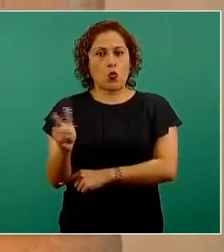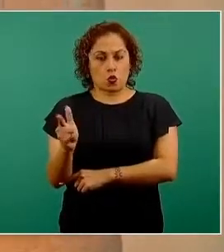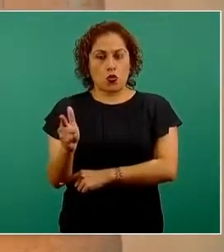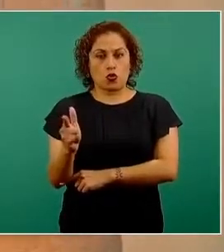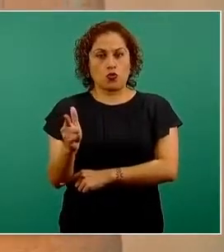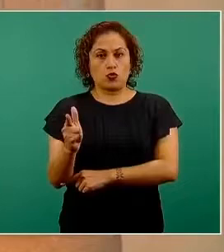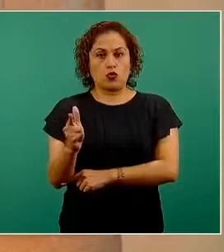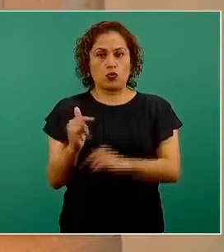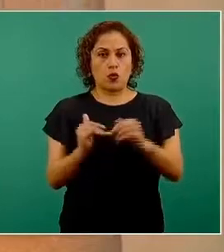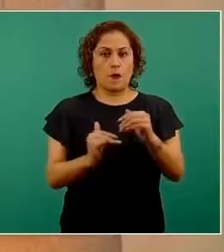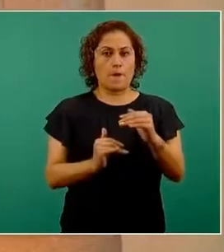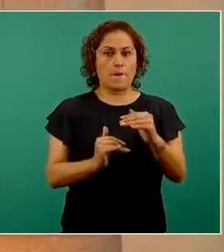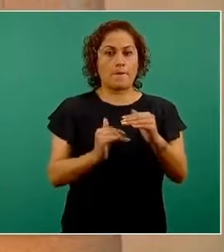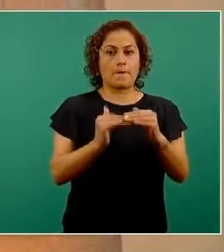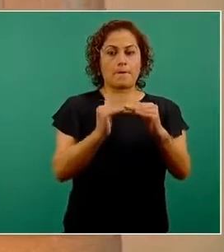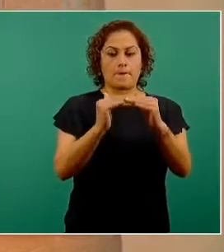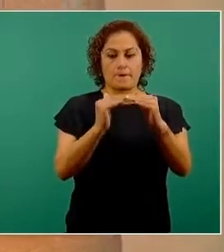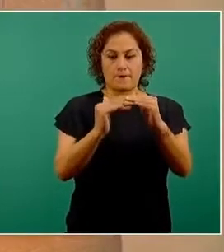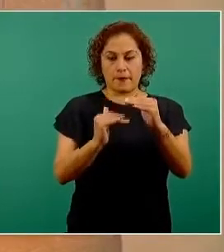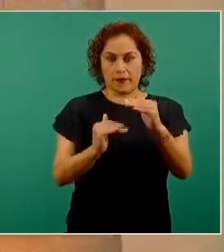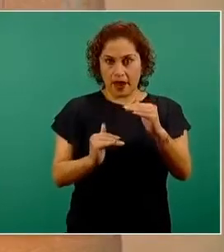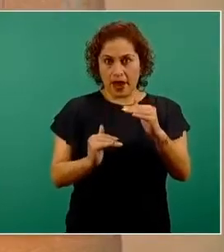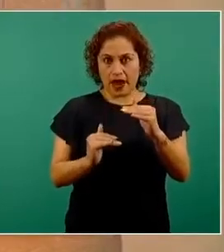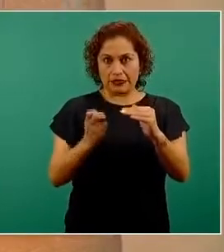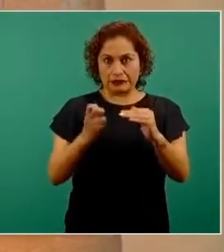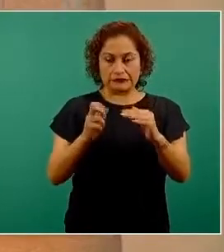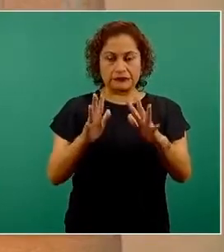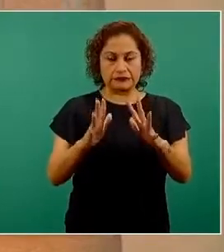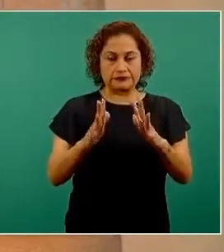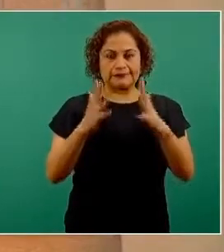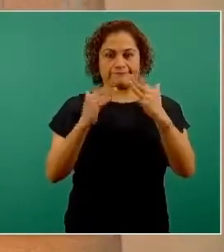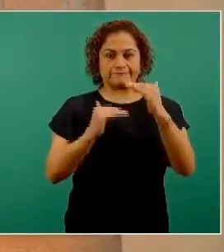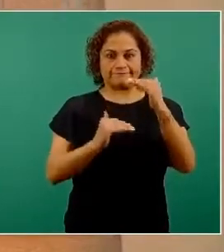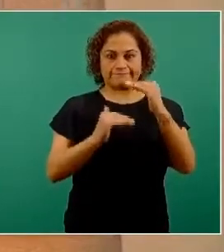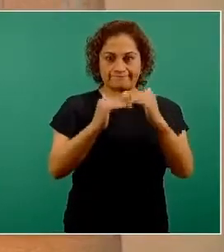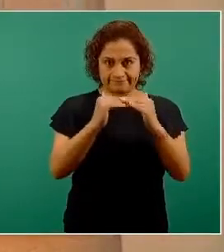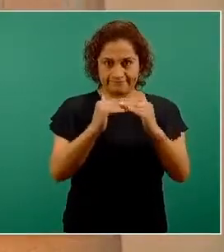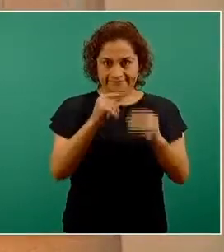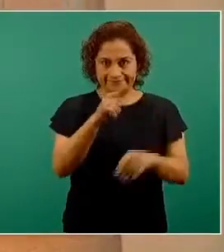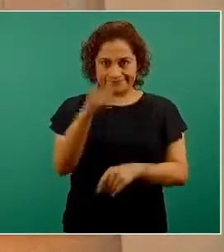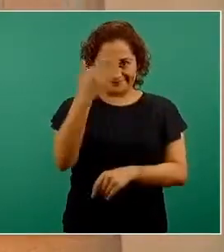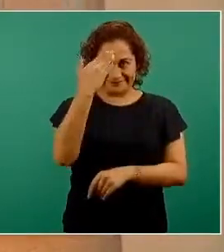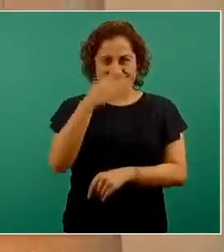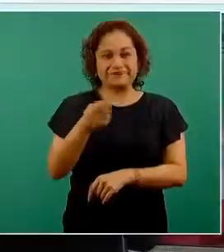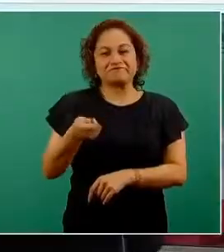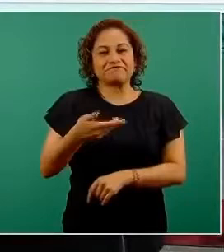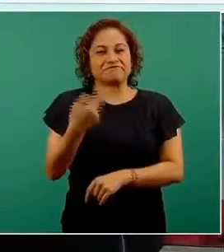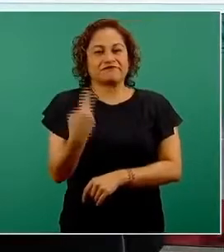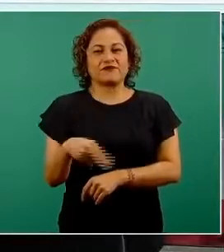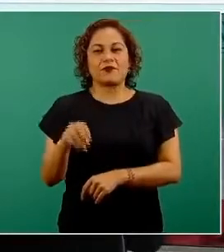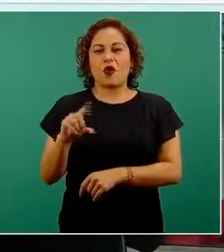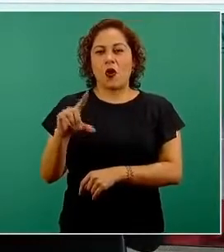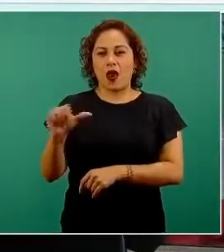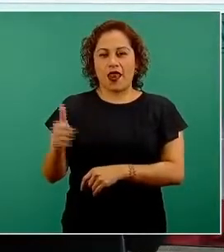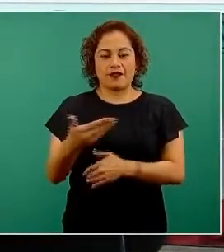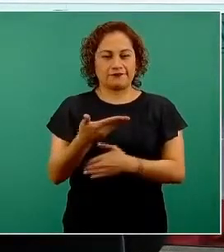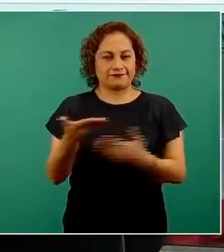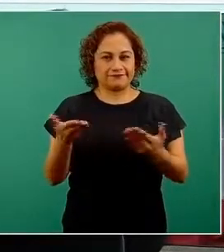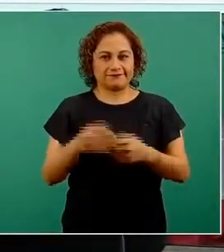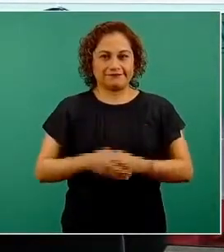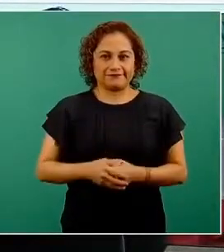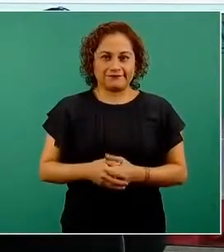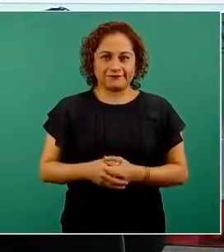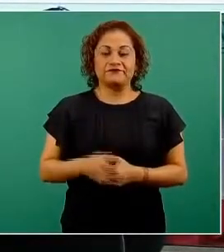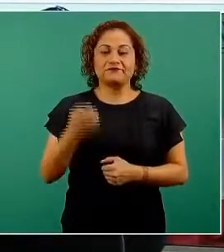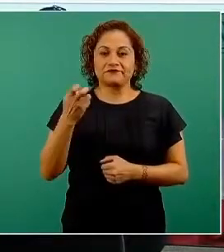ese primer pico, ese primer acme, esa primera ola, como la población la identifica, es el punto más bajo que hemos